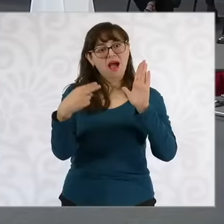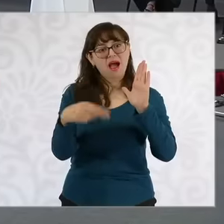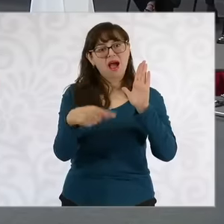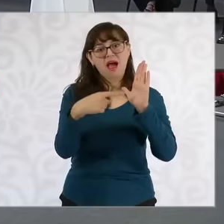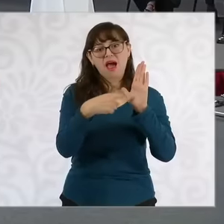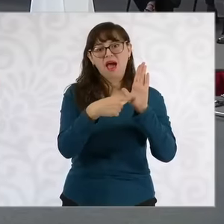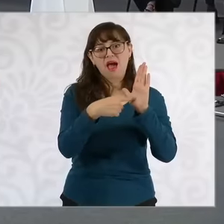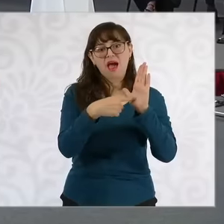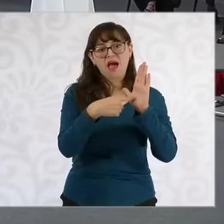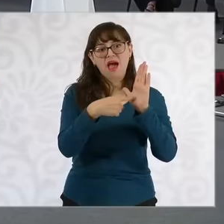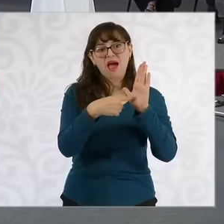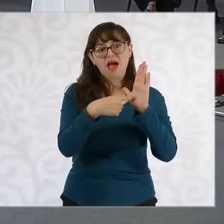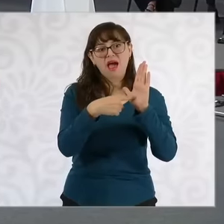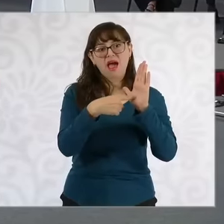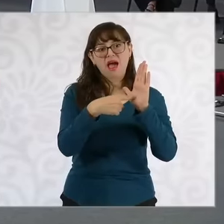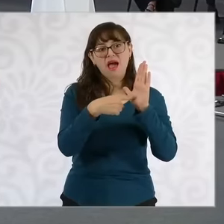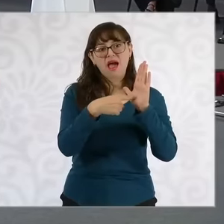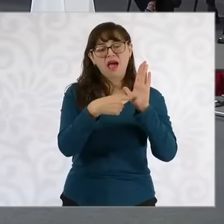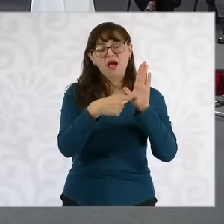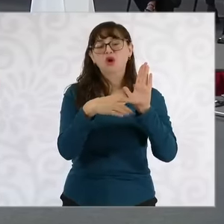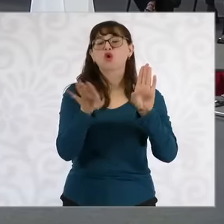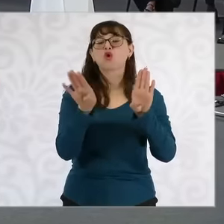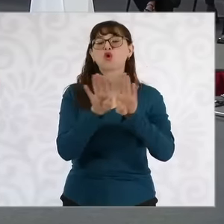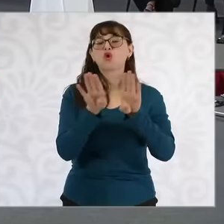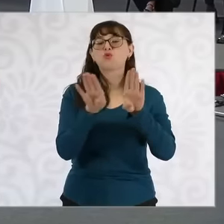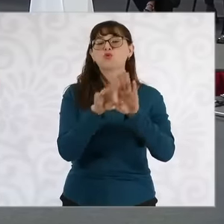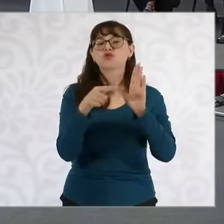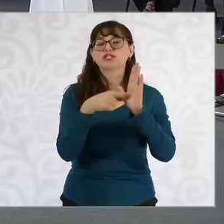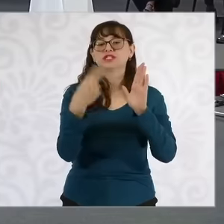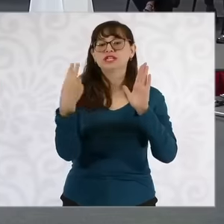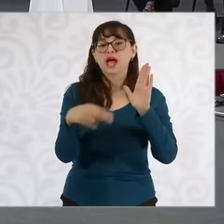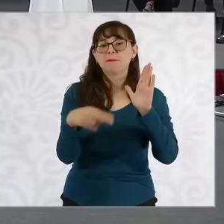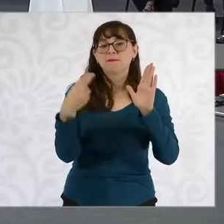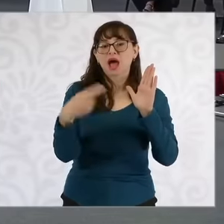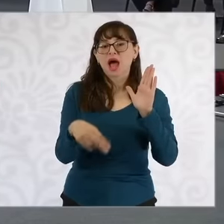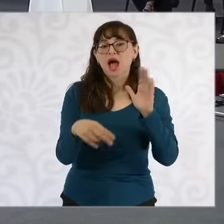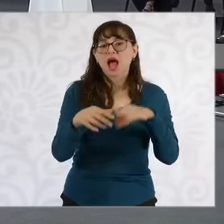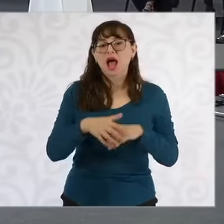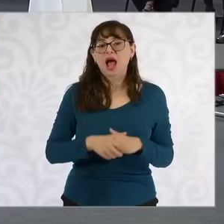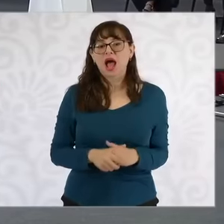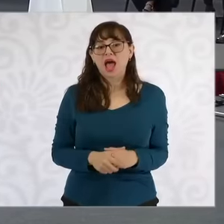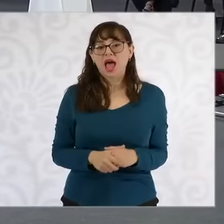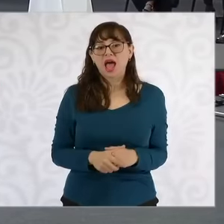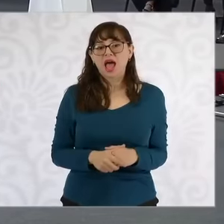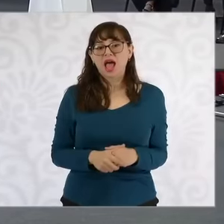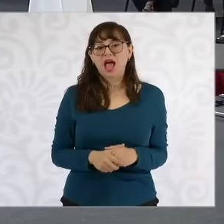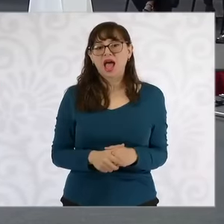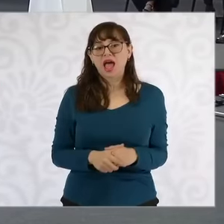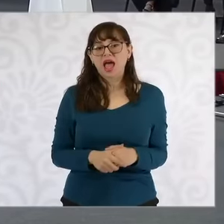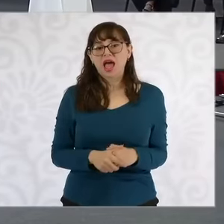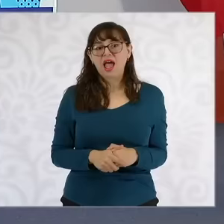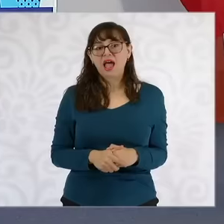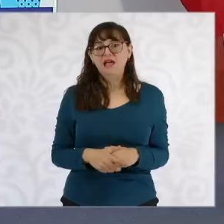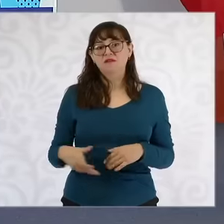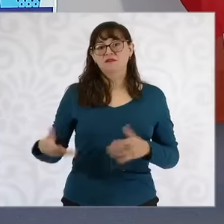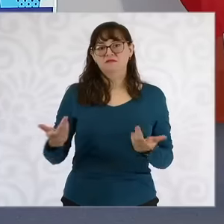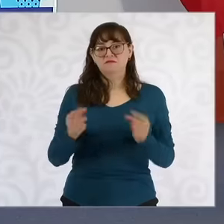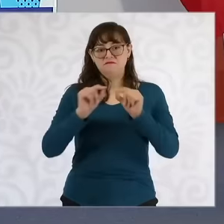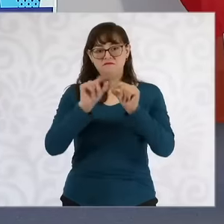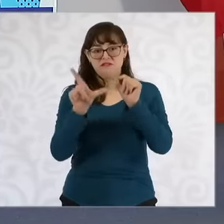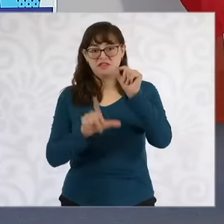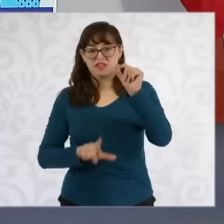La primera, por favor. La portada. El poder familiar de la Federación.